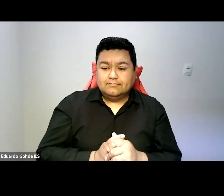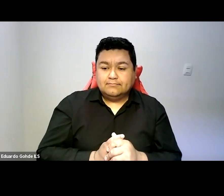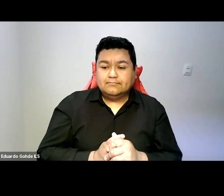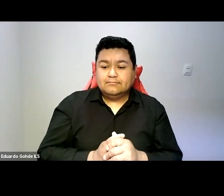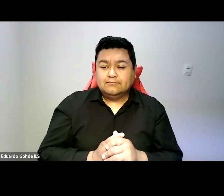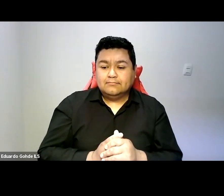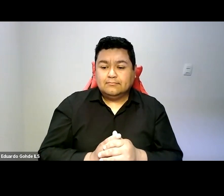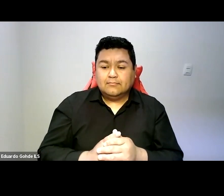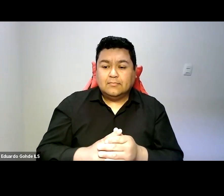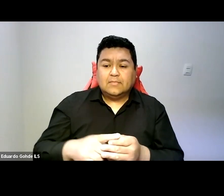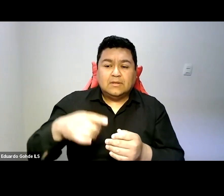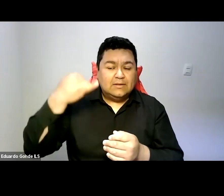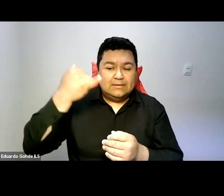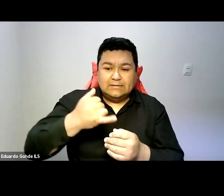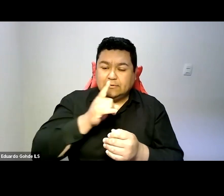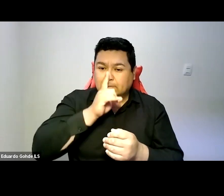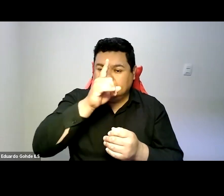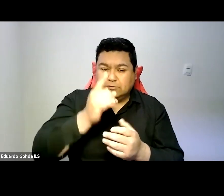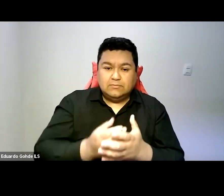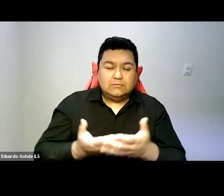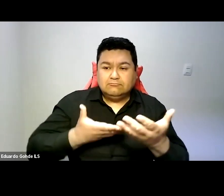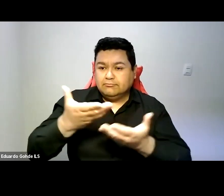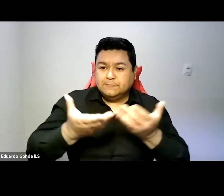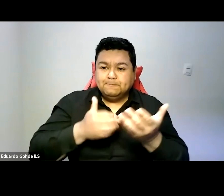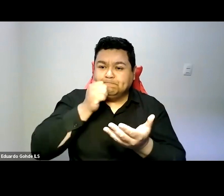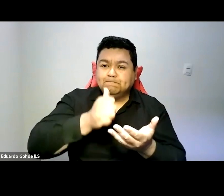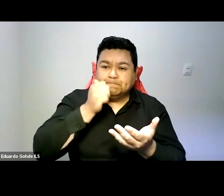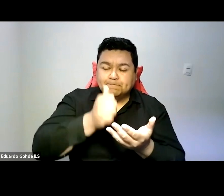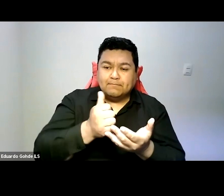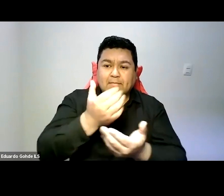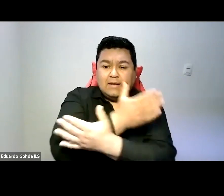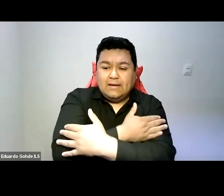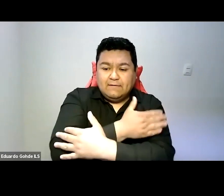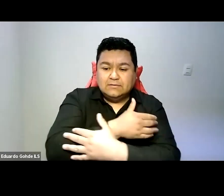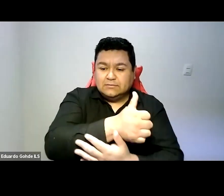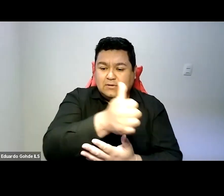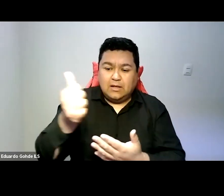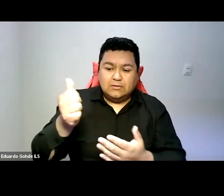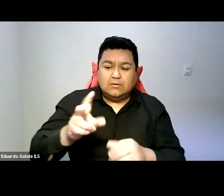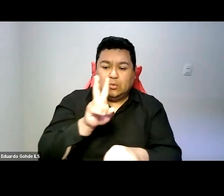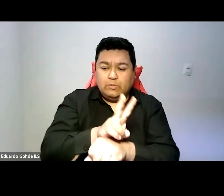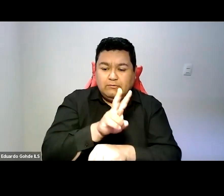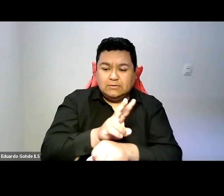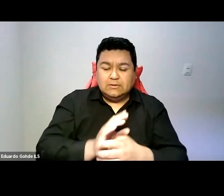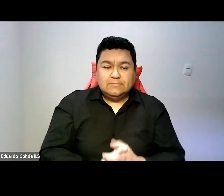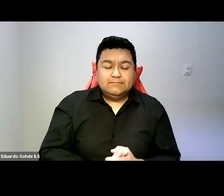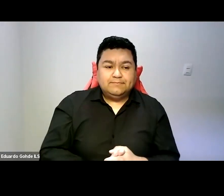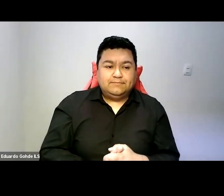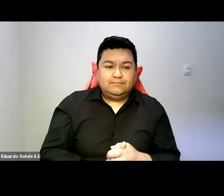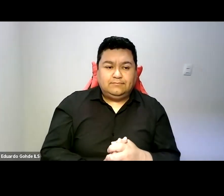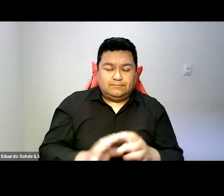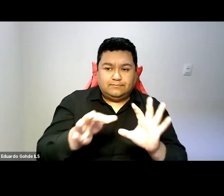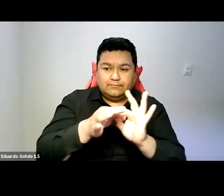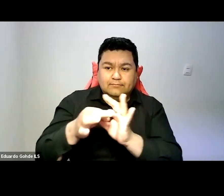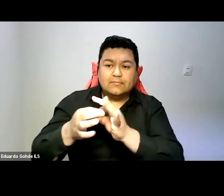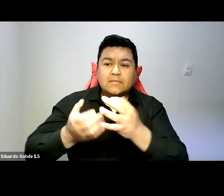quehacer cotidiano. Así es que un abrazo a todos los profesores, a seguir apoyándonos, a seguir colaborándonos,